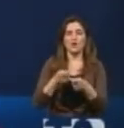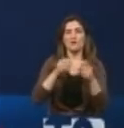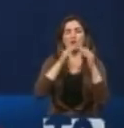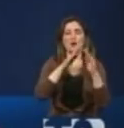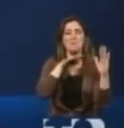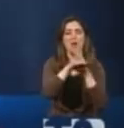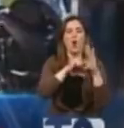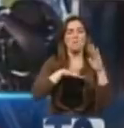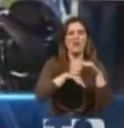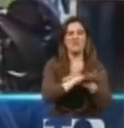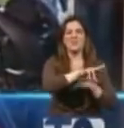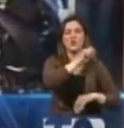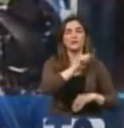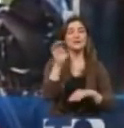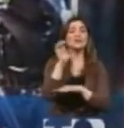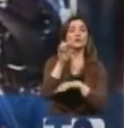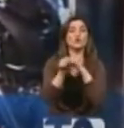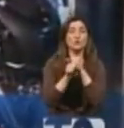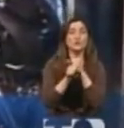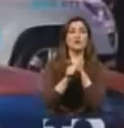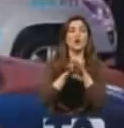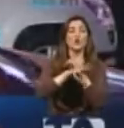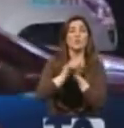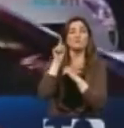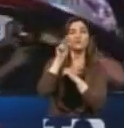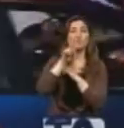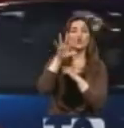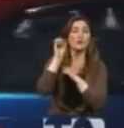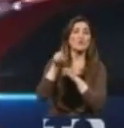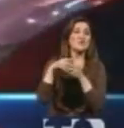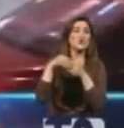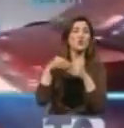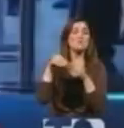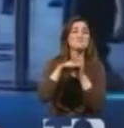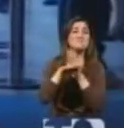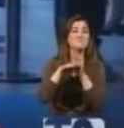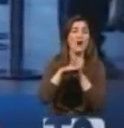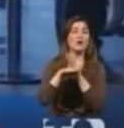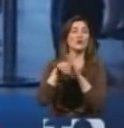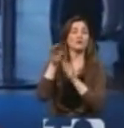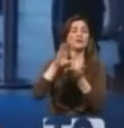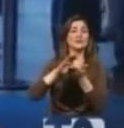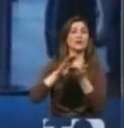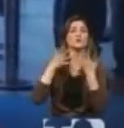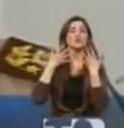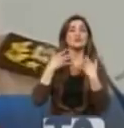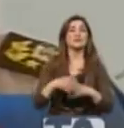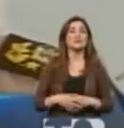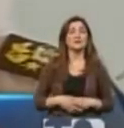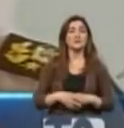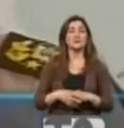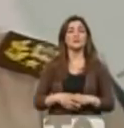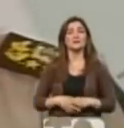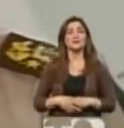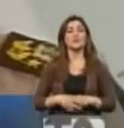entidades financieras. En enero de este año se sustrajeron 250 mil dólares de un banco ubicado en el centro de la ciudad. El